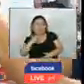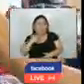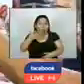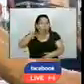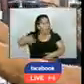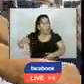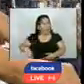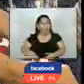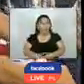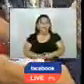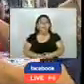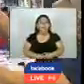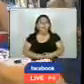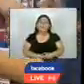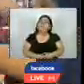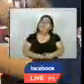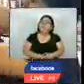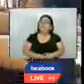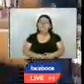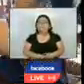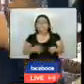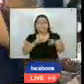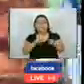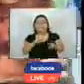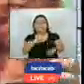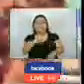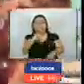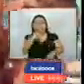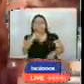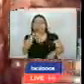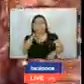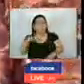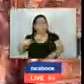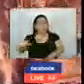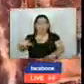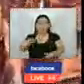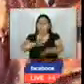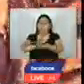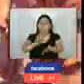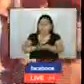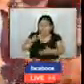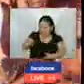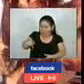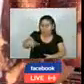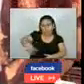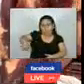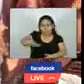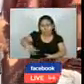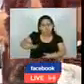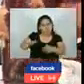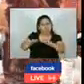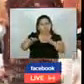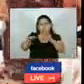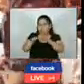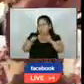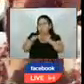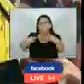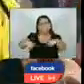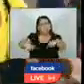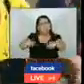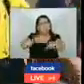tan caro, ¿verdad? Pero como le digo, aquí yo siempre casi vengo a comprar acá y los precios siempre ellas lo